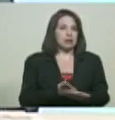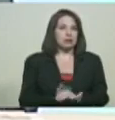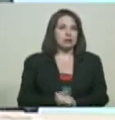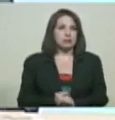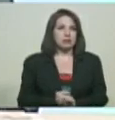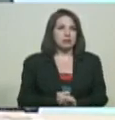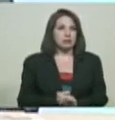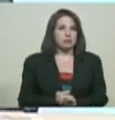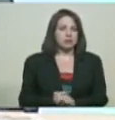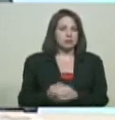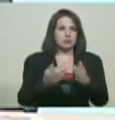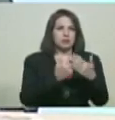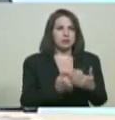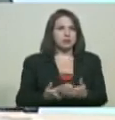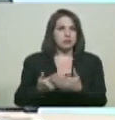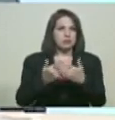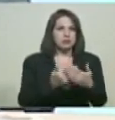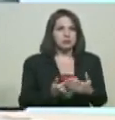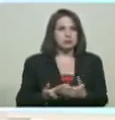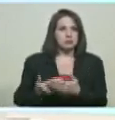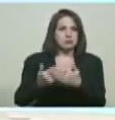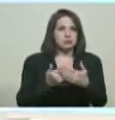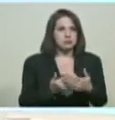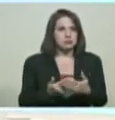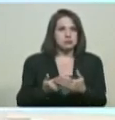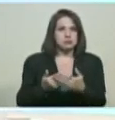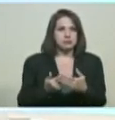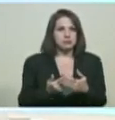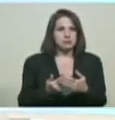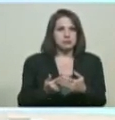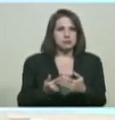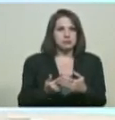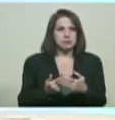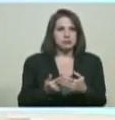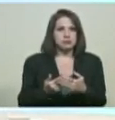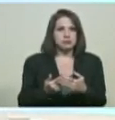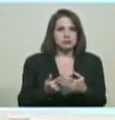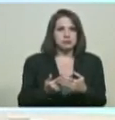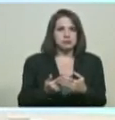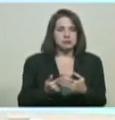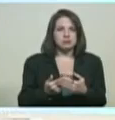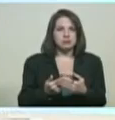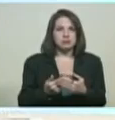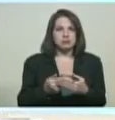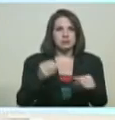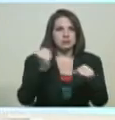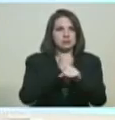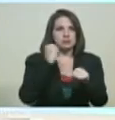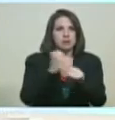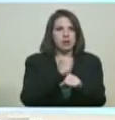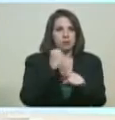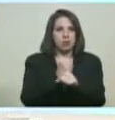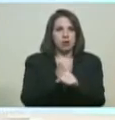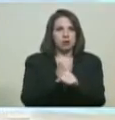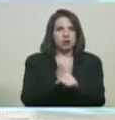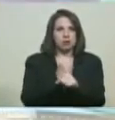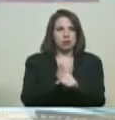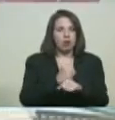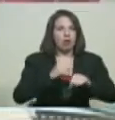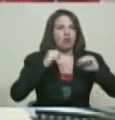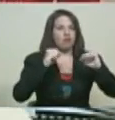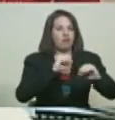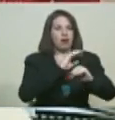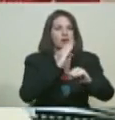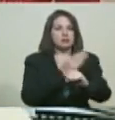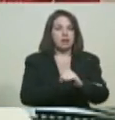estudios de formulación y de trabajo del sistema de fuerzas